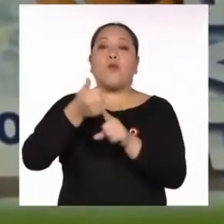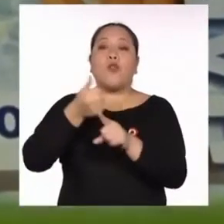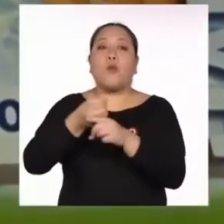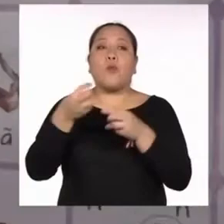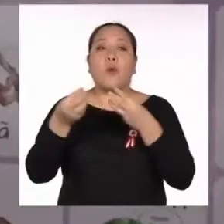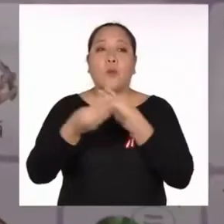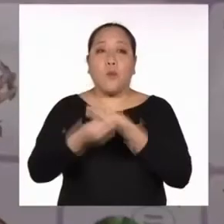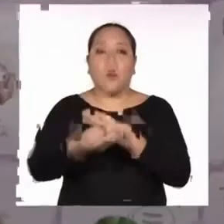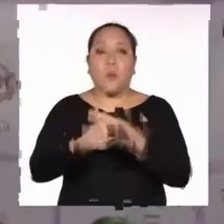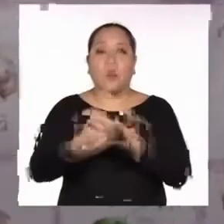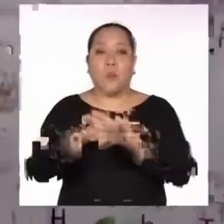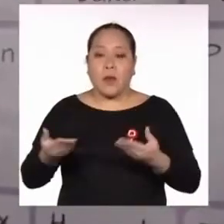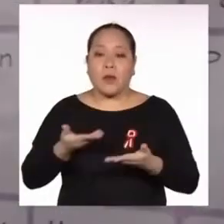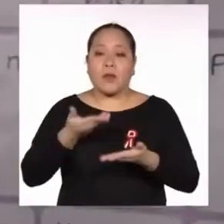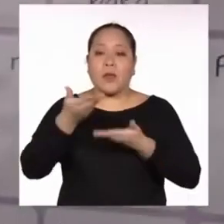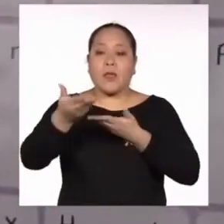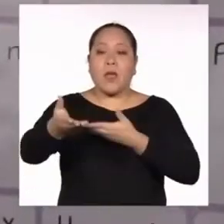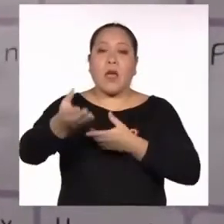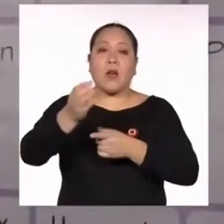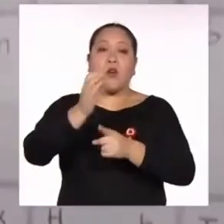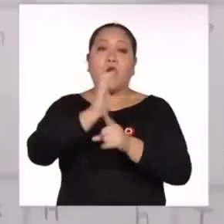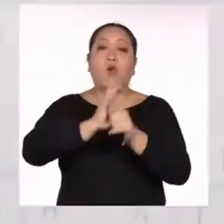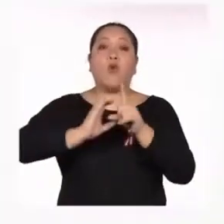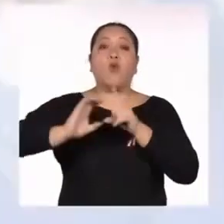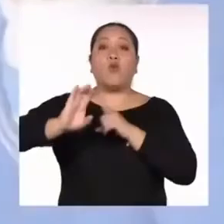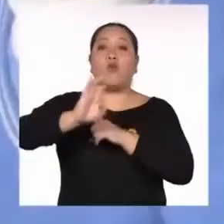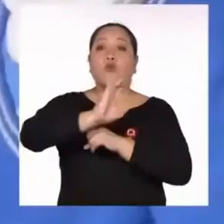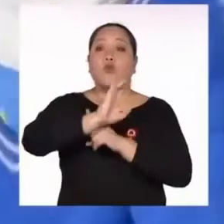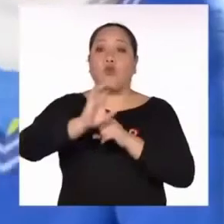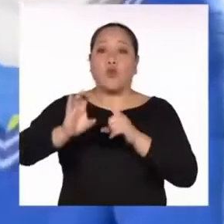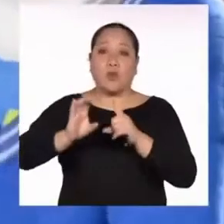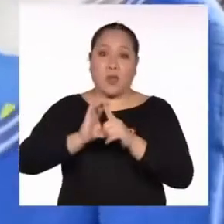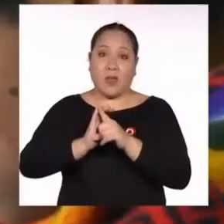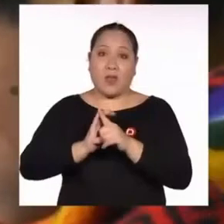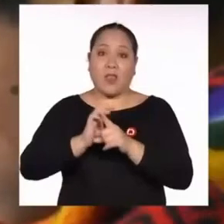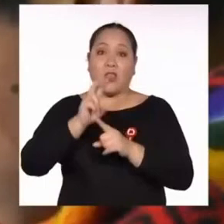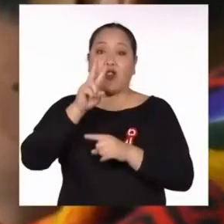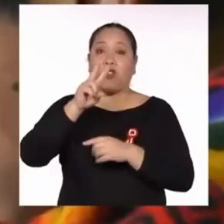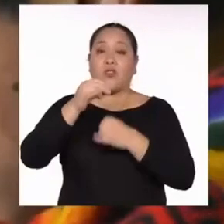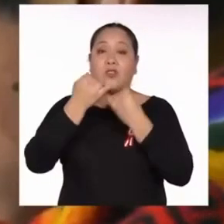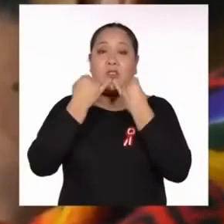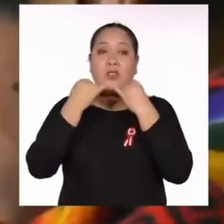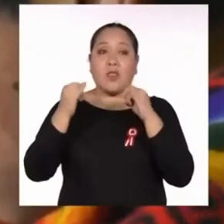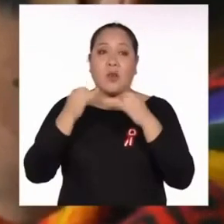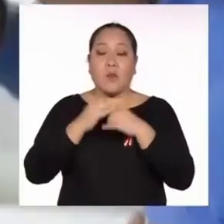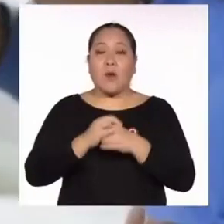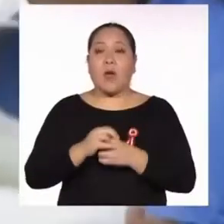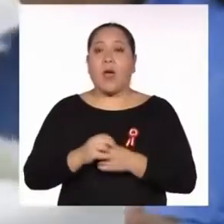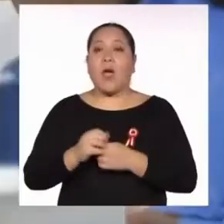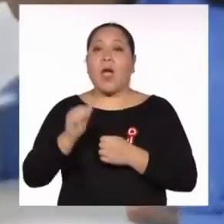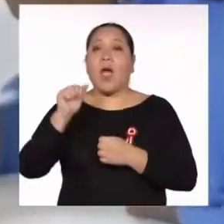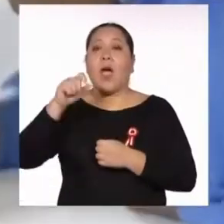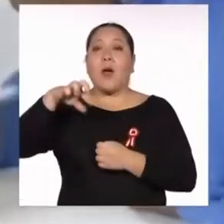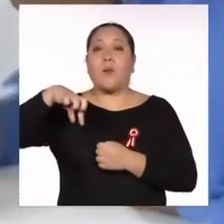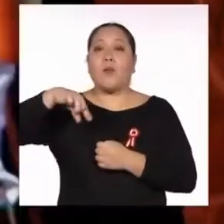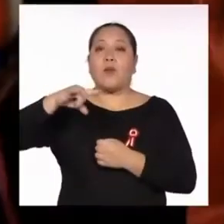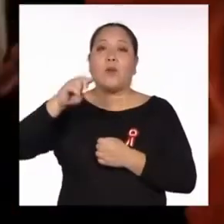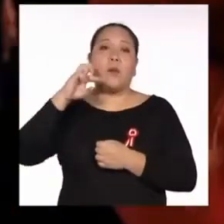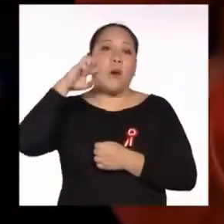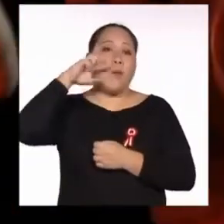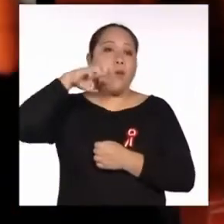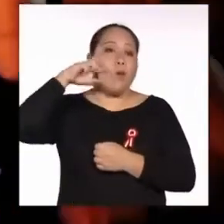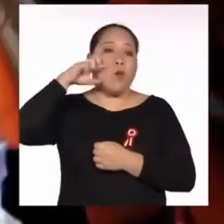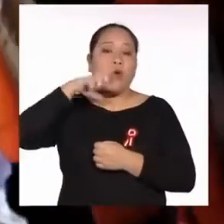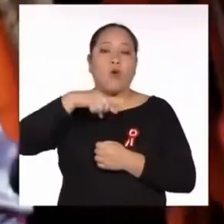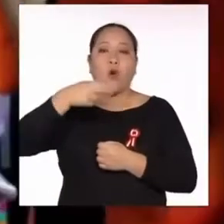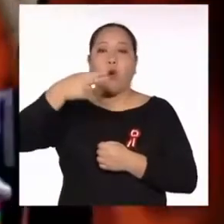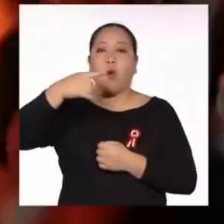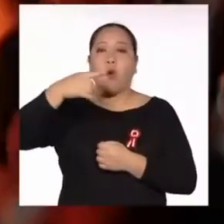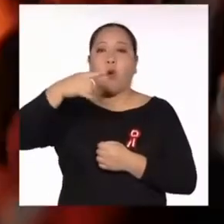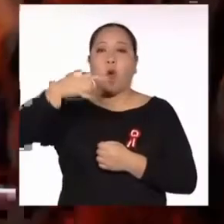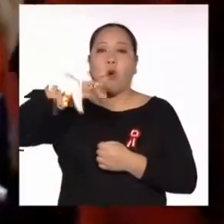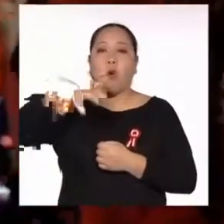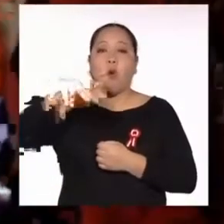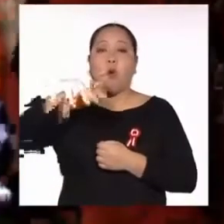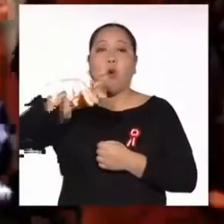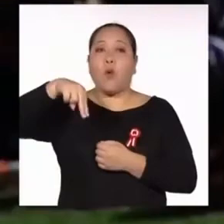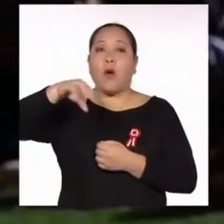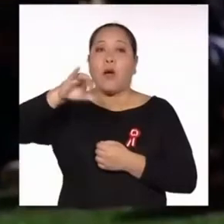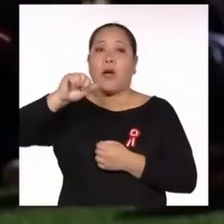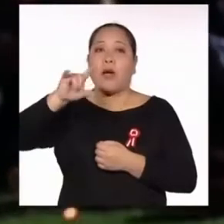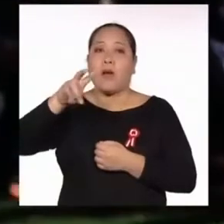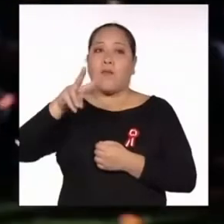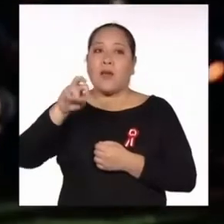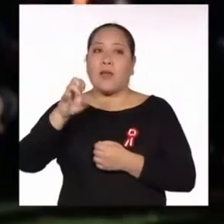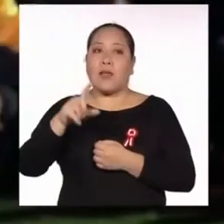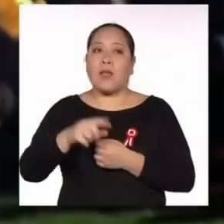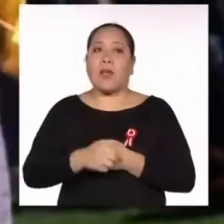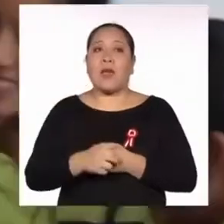la educación intercultural bilingüe apurímac y huancavelica y ayacucho son las regiones